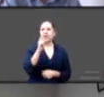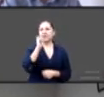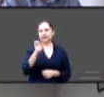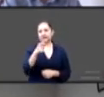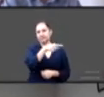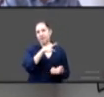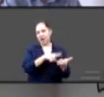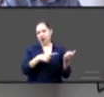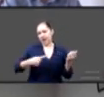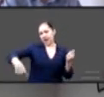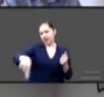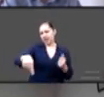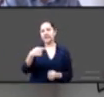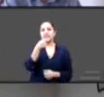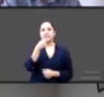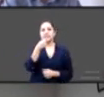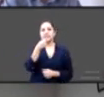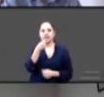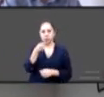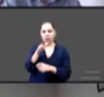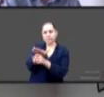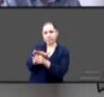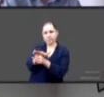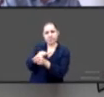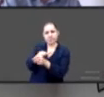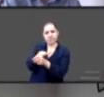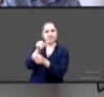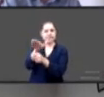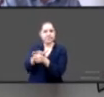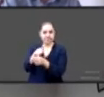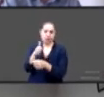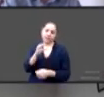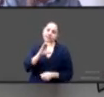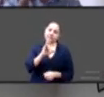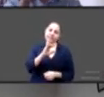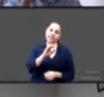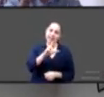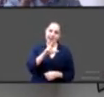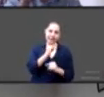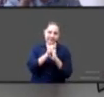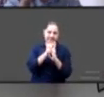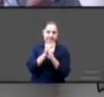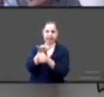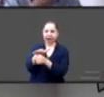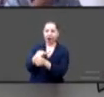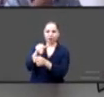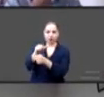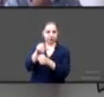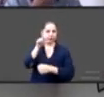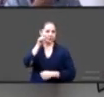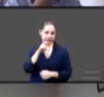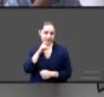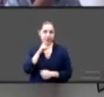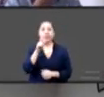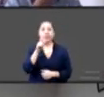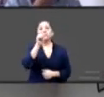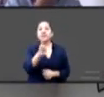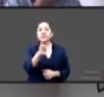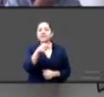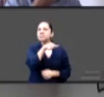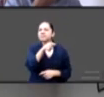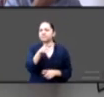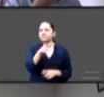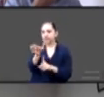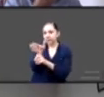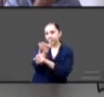o también como le llamamos ciberacoso sexual. El ciberacoso sexual es un proceso de convencimiento en el cual una persona trata